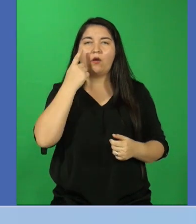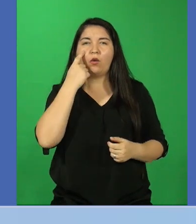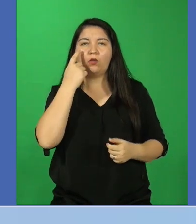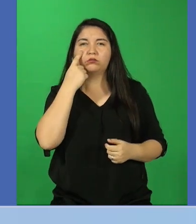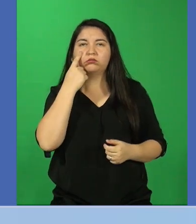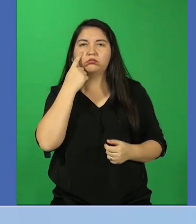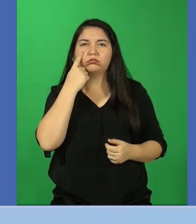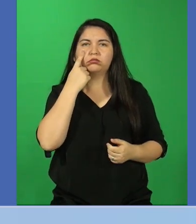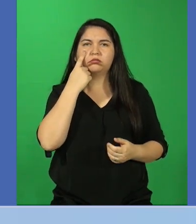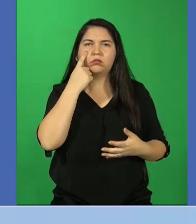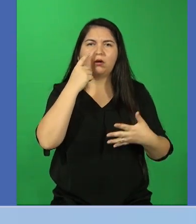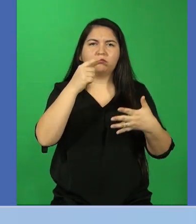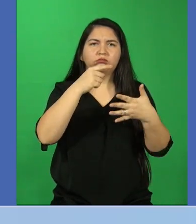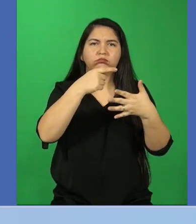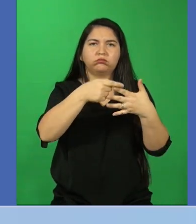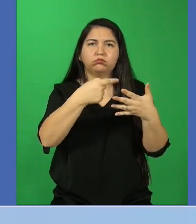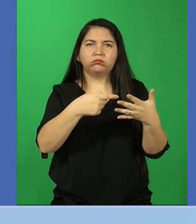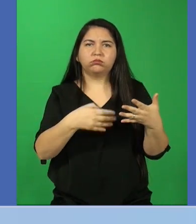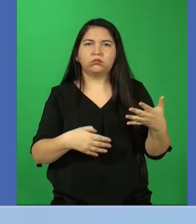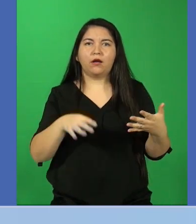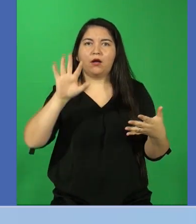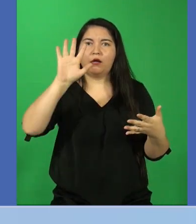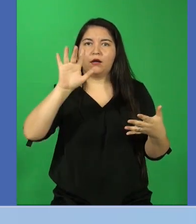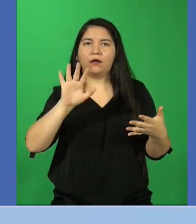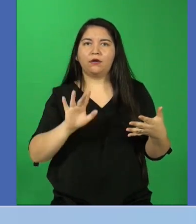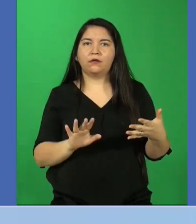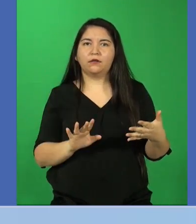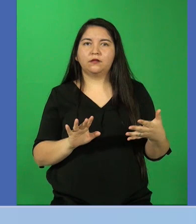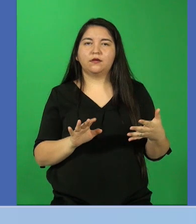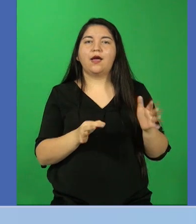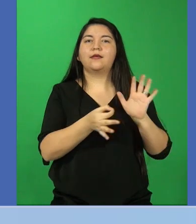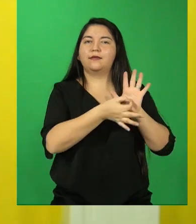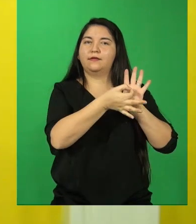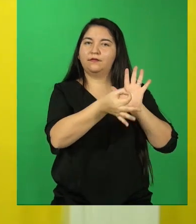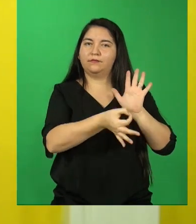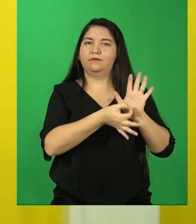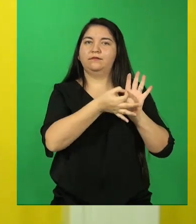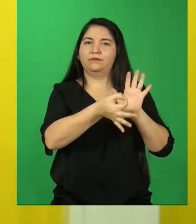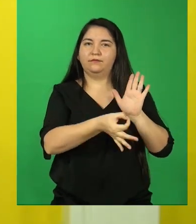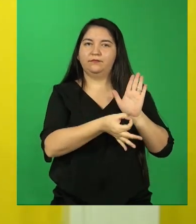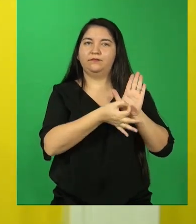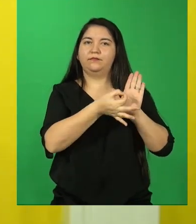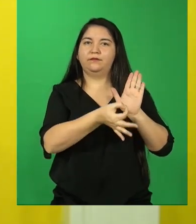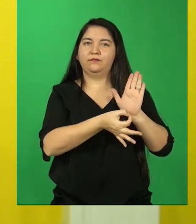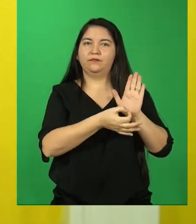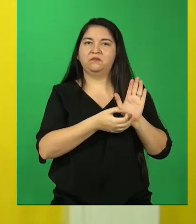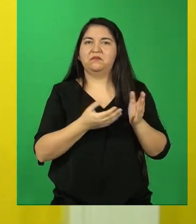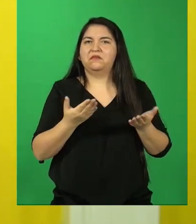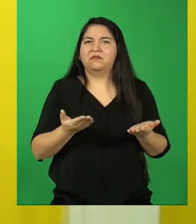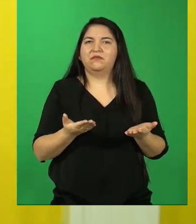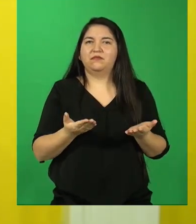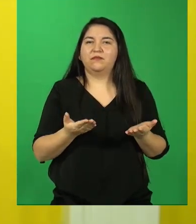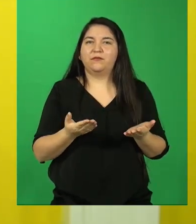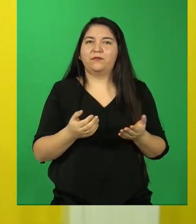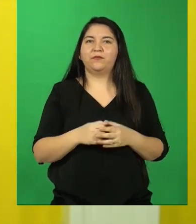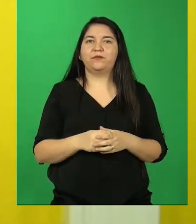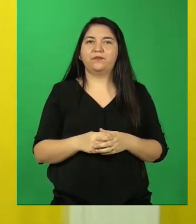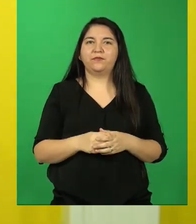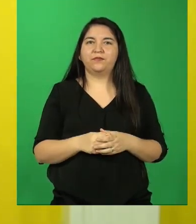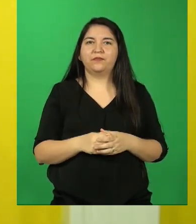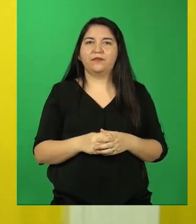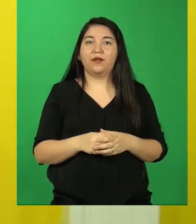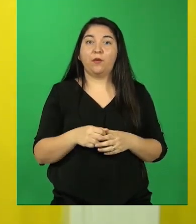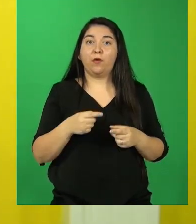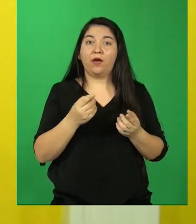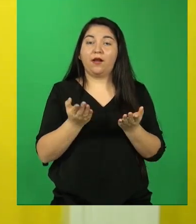identificar elementos y características del cuento. Es decir, nuevamente, como en